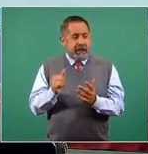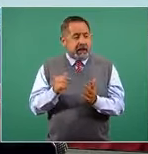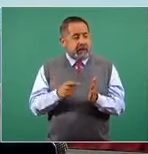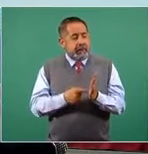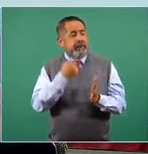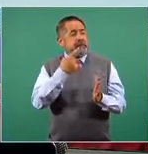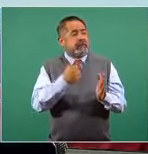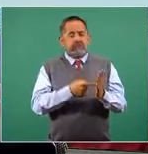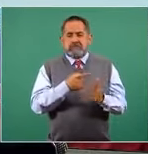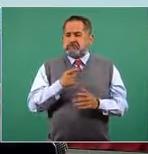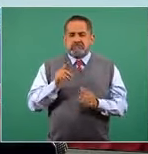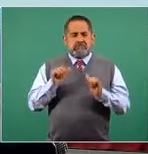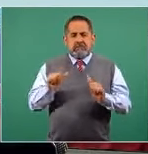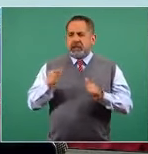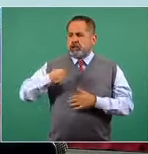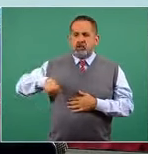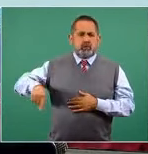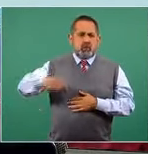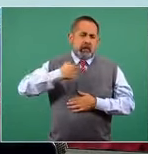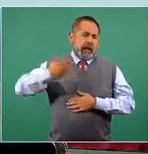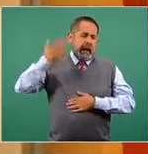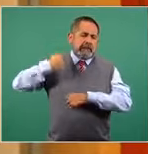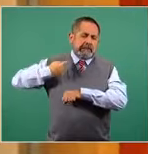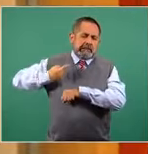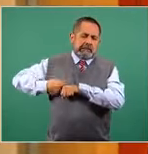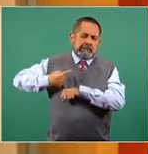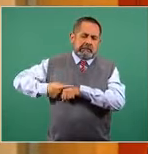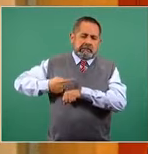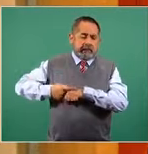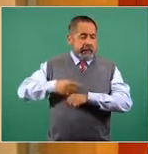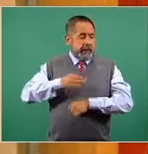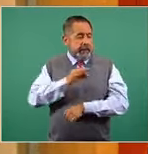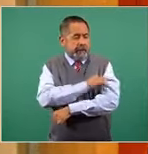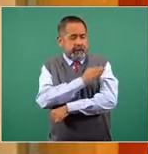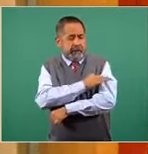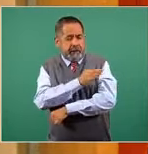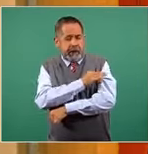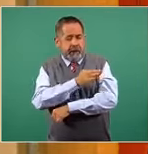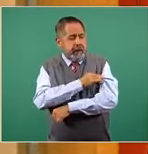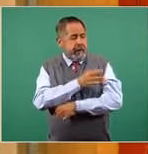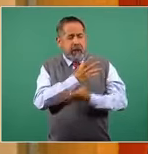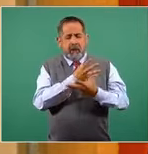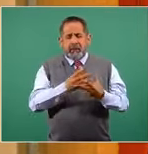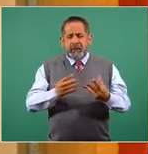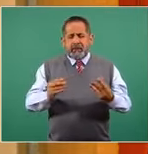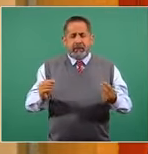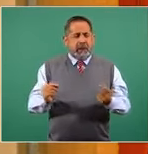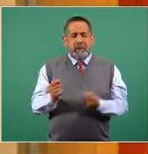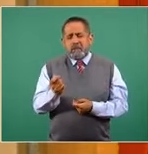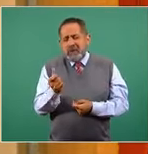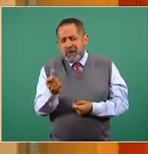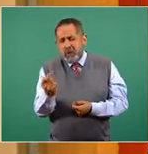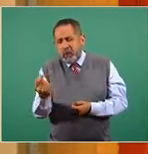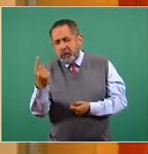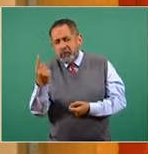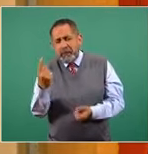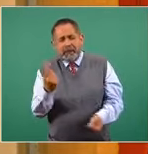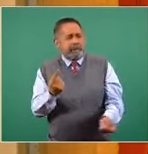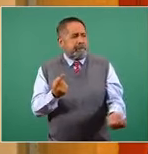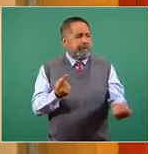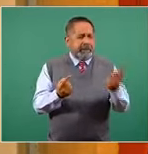tener inmunidad por haber padecido sarampión es sumamente baja. Muy pocas personas podrían tener esa